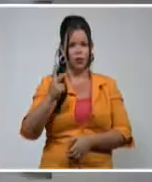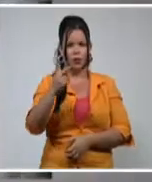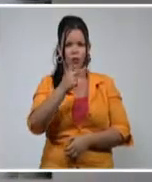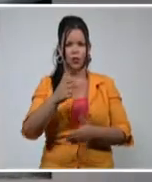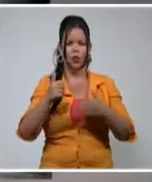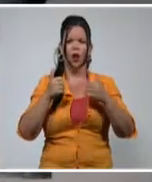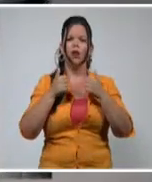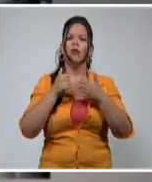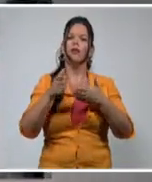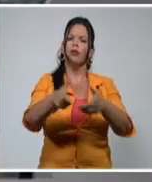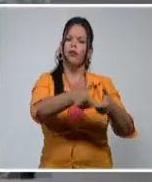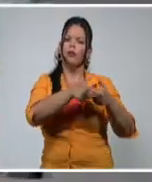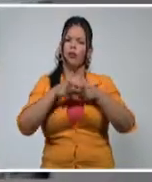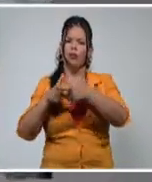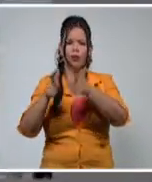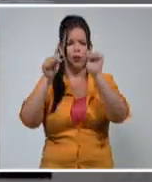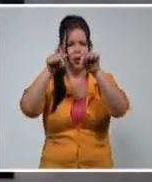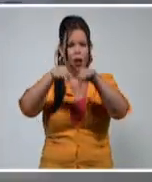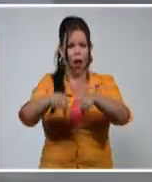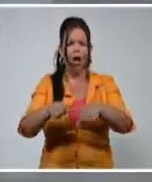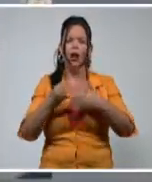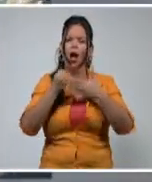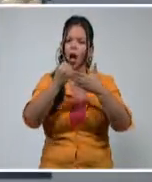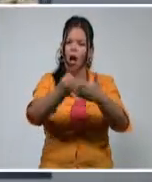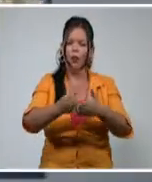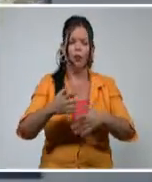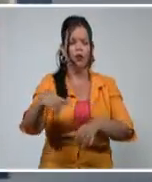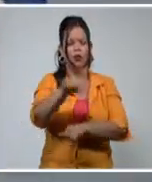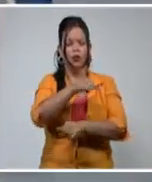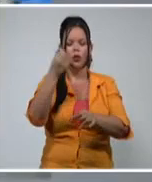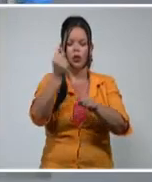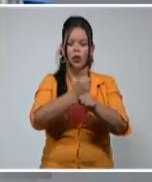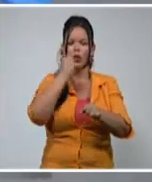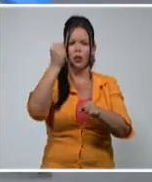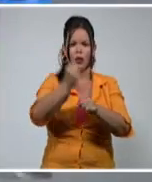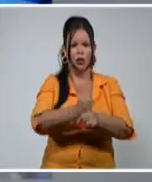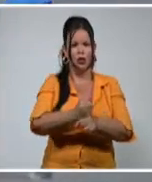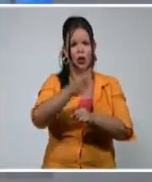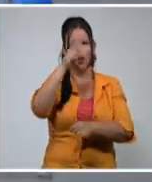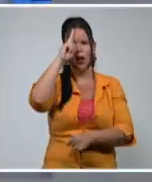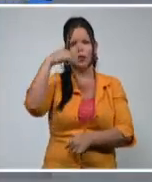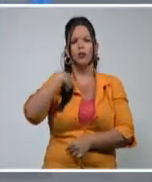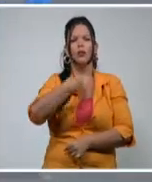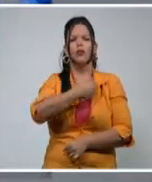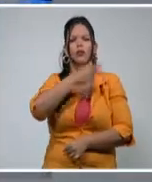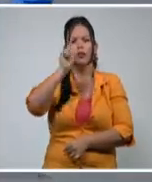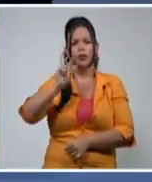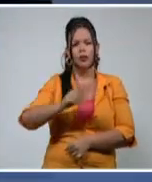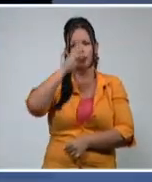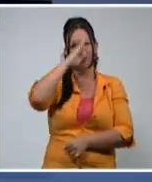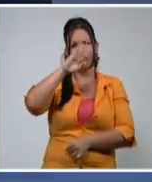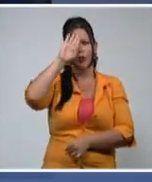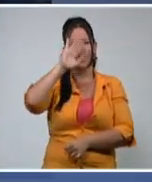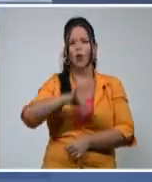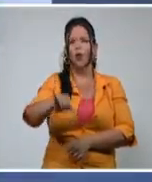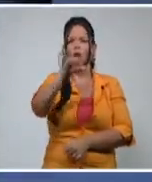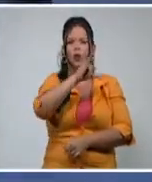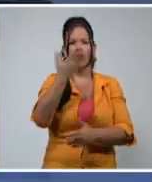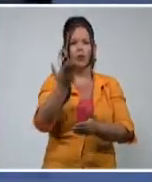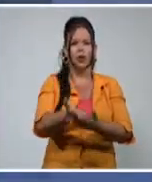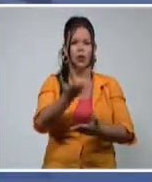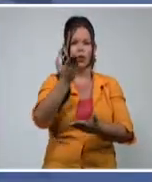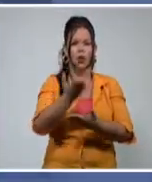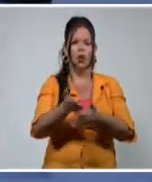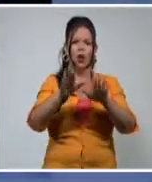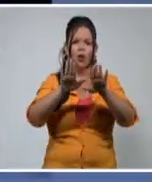apoyaron también la labor internacionalista de los profesionales cubanos de la salud y respaldaron las peticiones internacionales para que